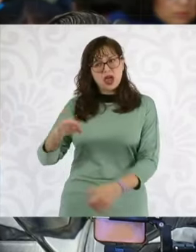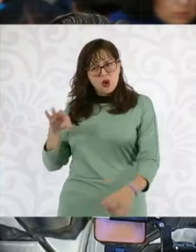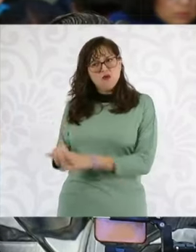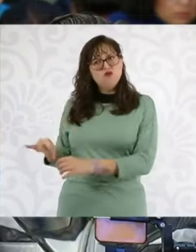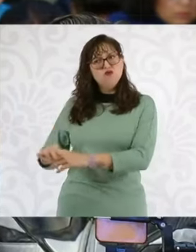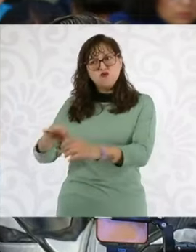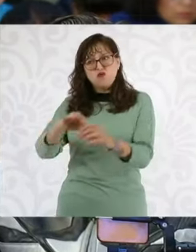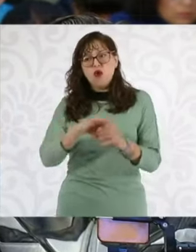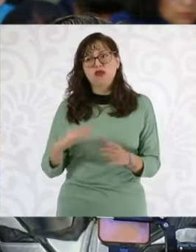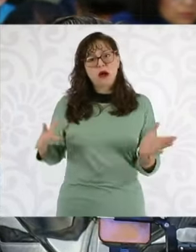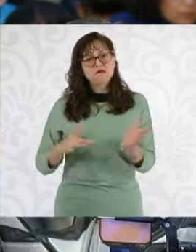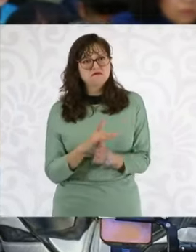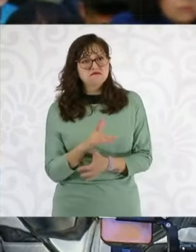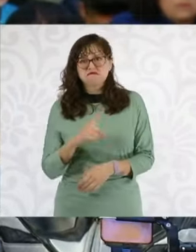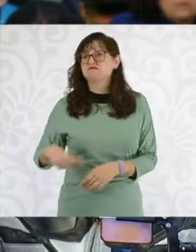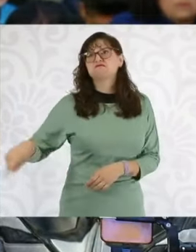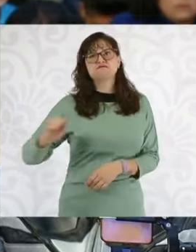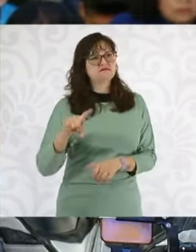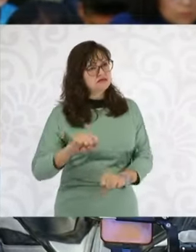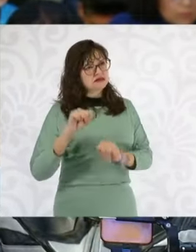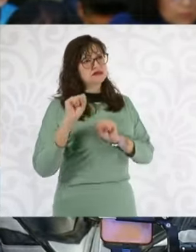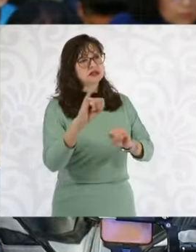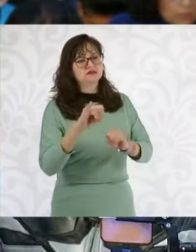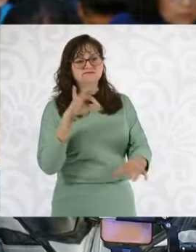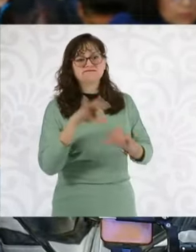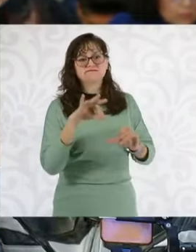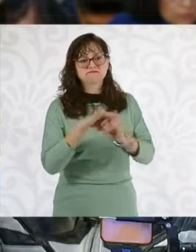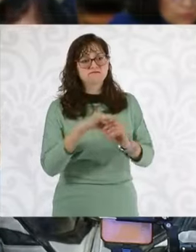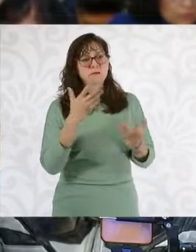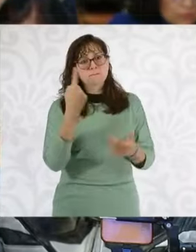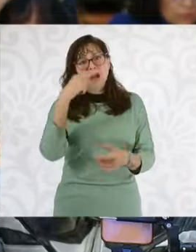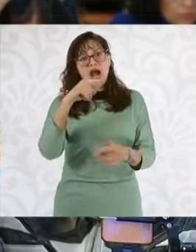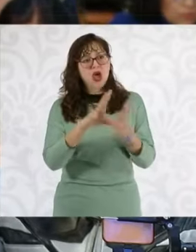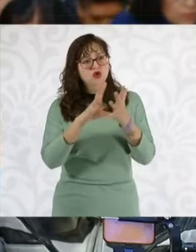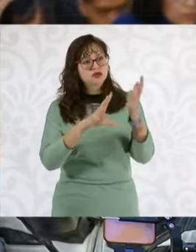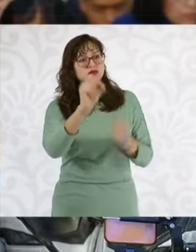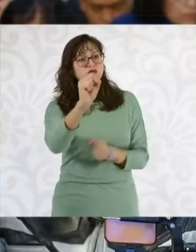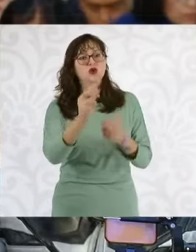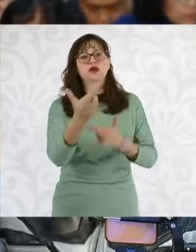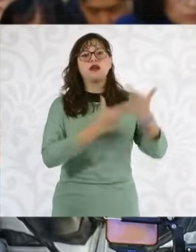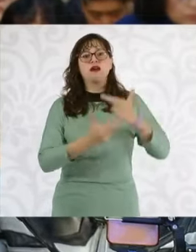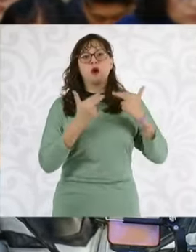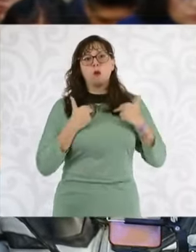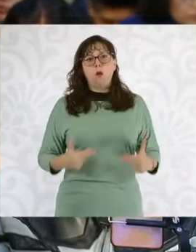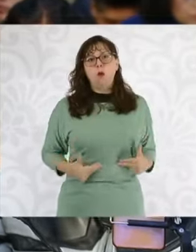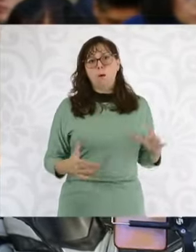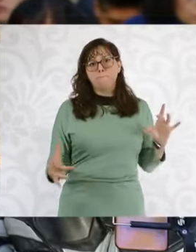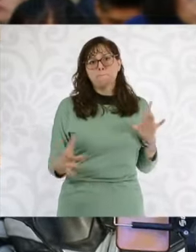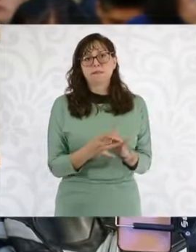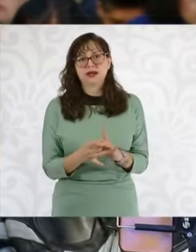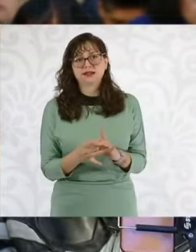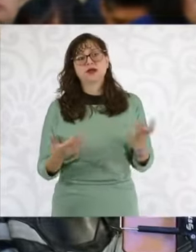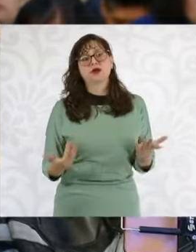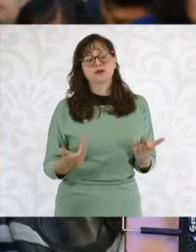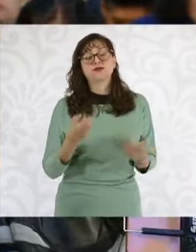sentido humanístico de la Carta Magna, pues también hay otras áreas importantes, entre ellas pues se busca